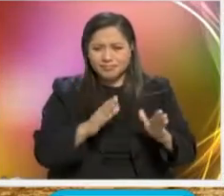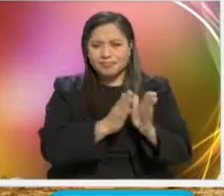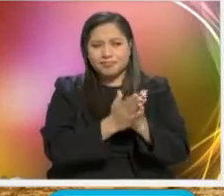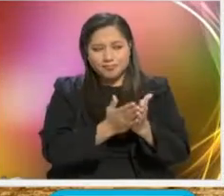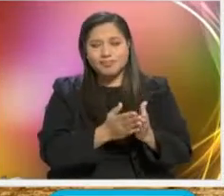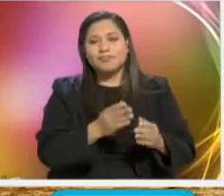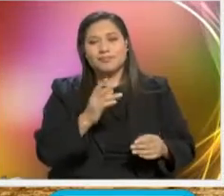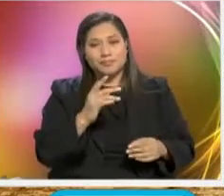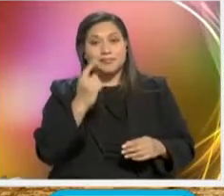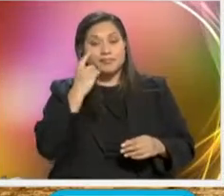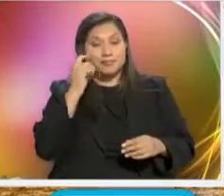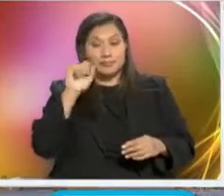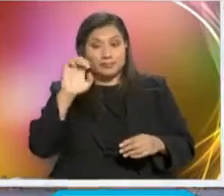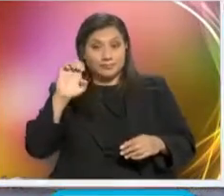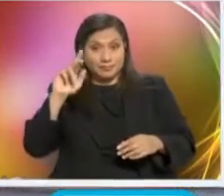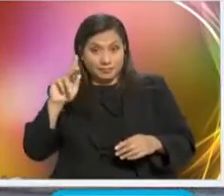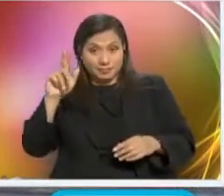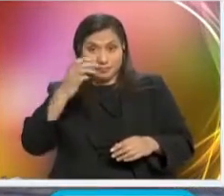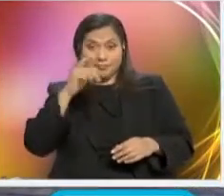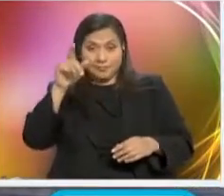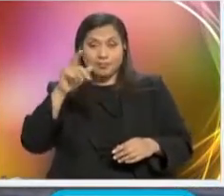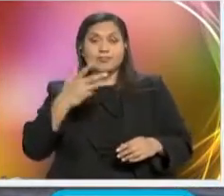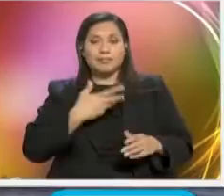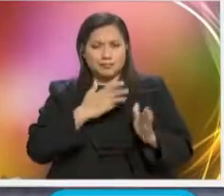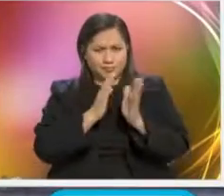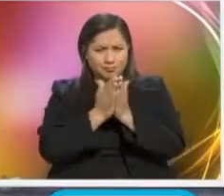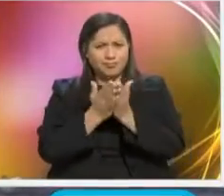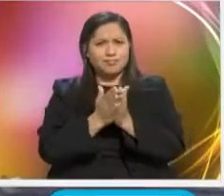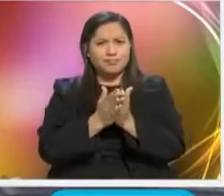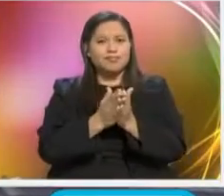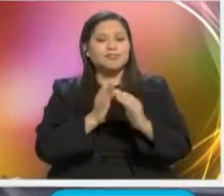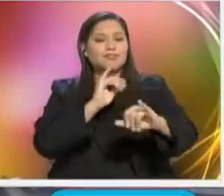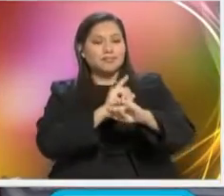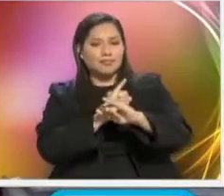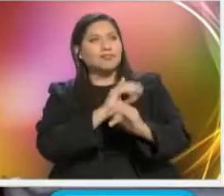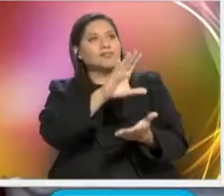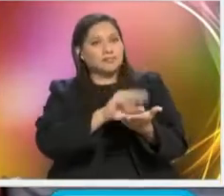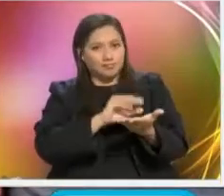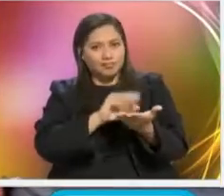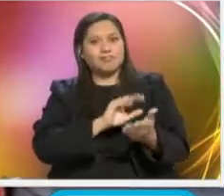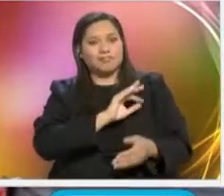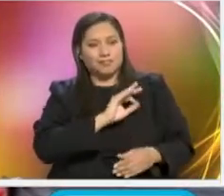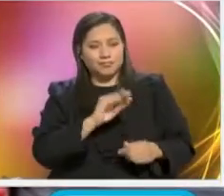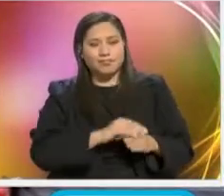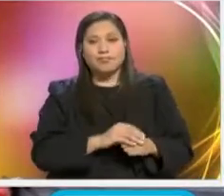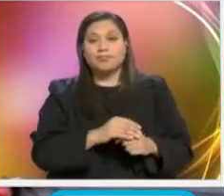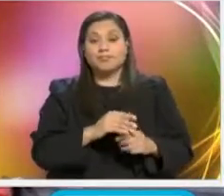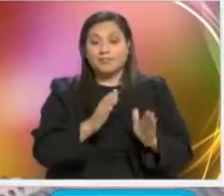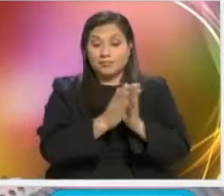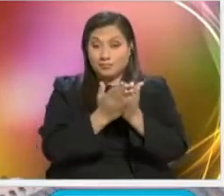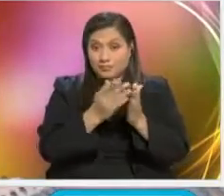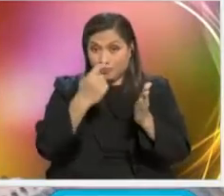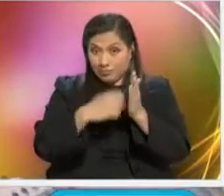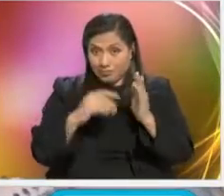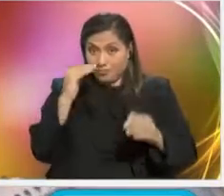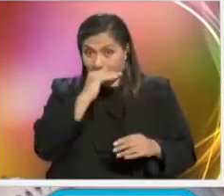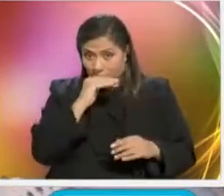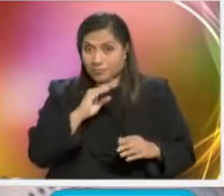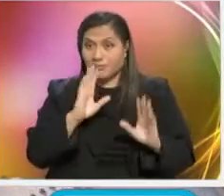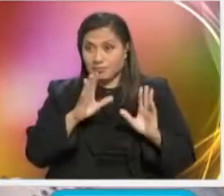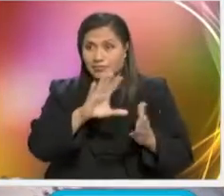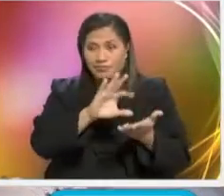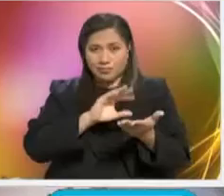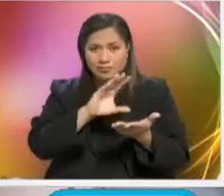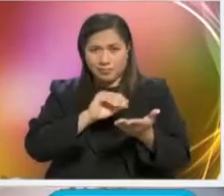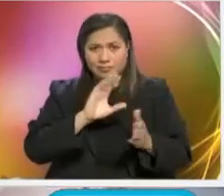también encontré que la SEP tiene libros descargables. O sea, los libros de texto gratuito también ya son descargables. Entonces, yo